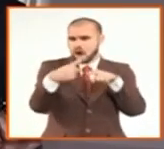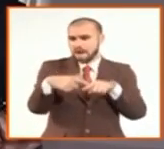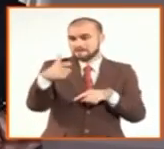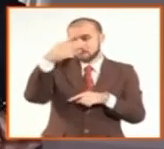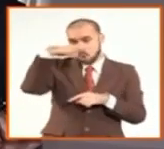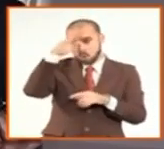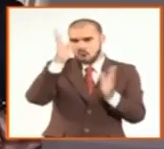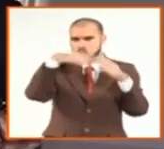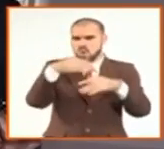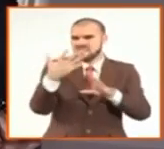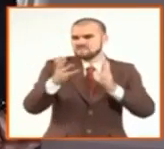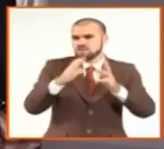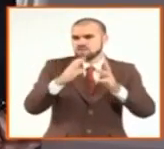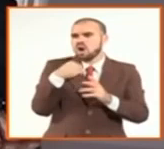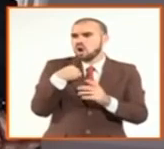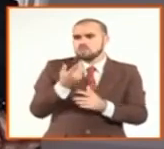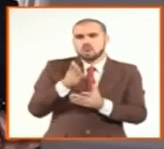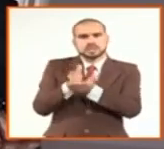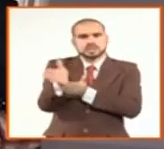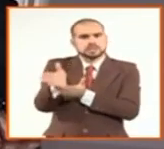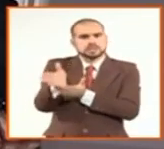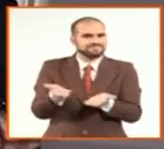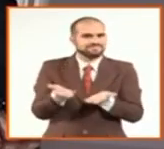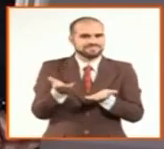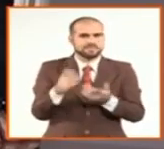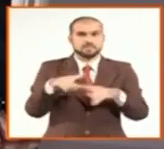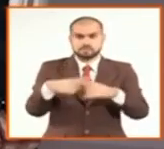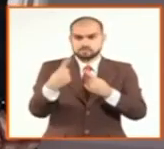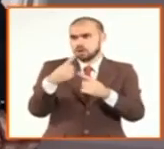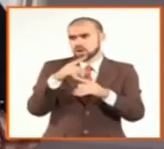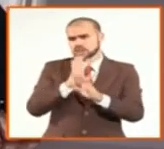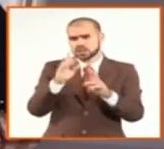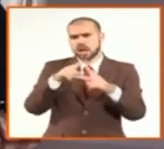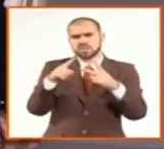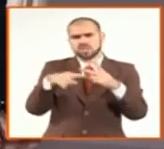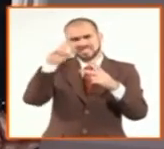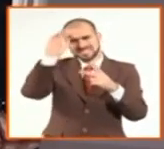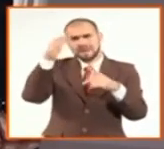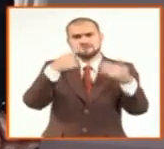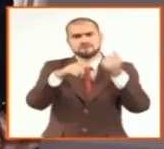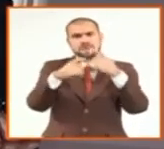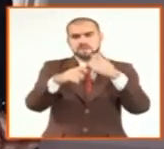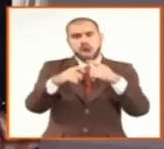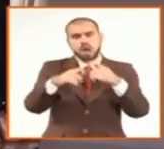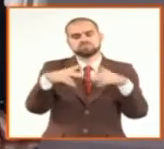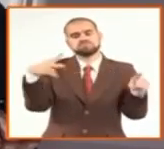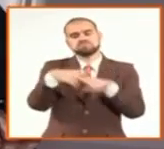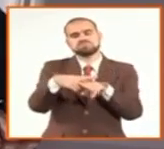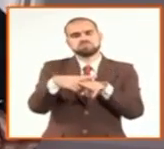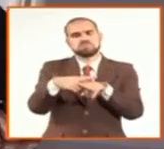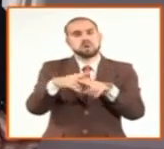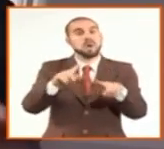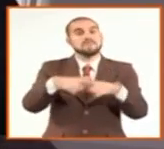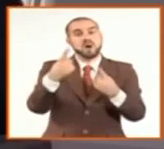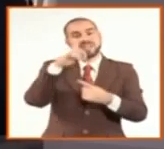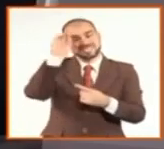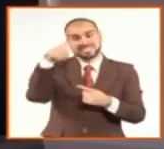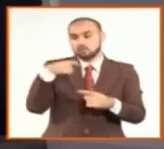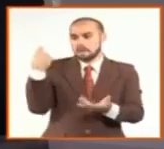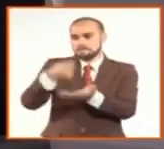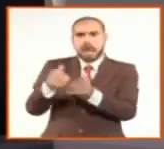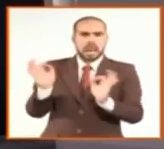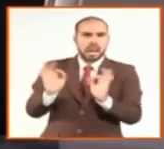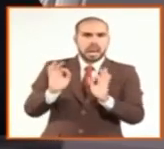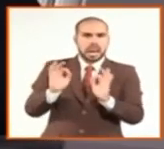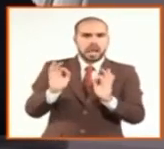porque ya incluso teníamos varios proveedores que nos tenían retenidas las ventas, los reaprovisionamientos por deudas. Entonces, las